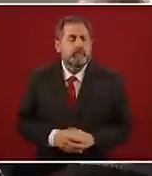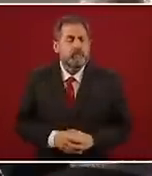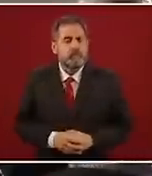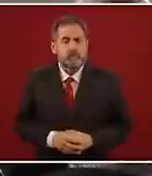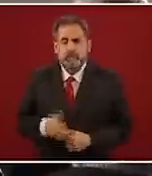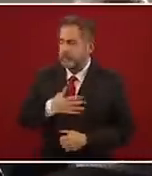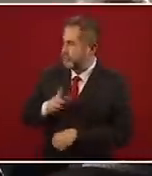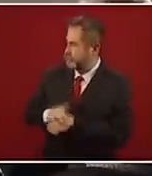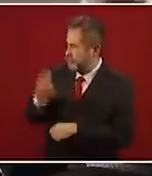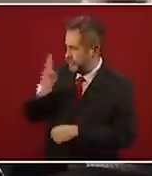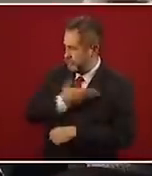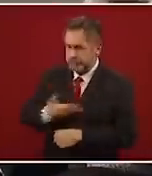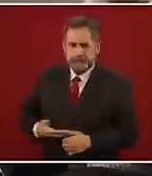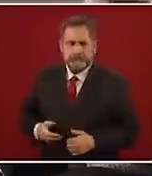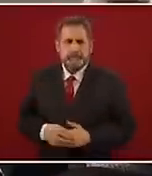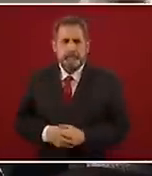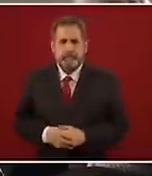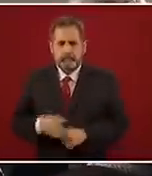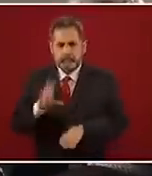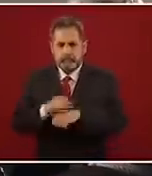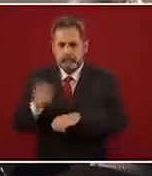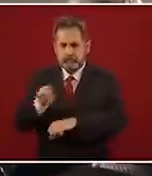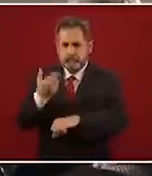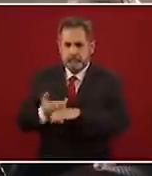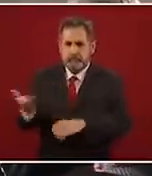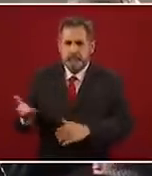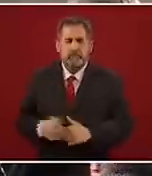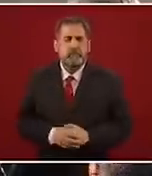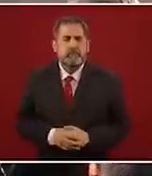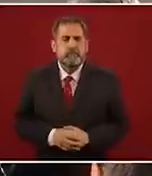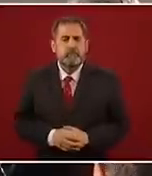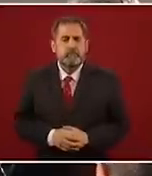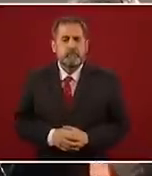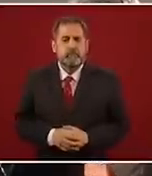su permiso, señor presidente, con su permiso, secretario. Mire,